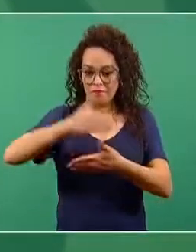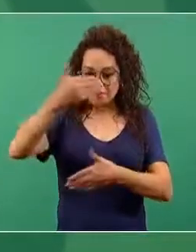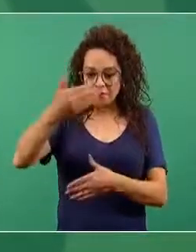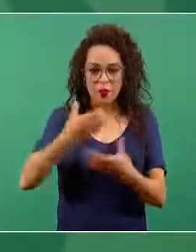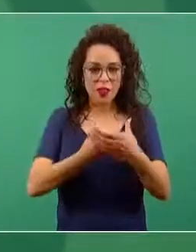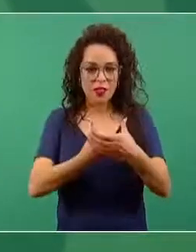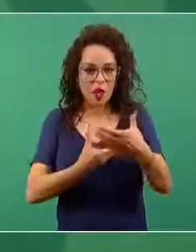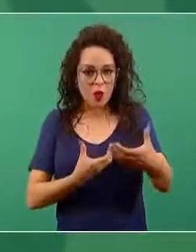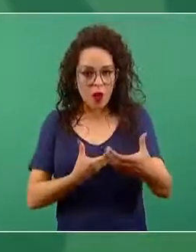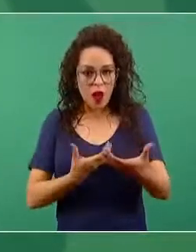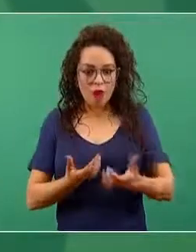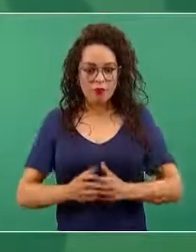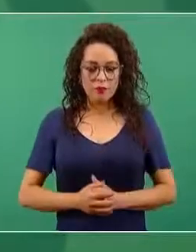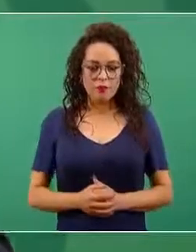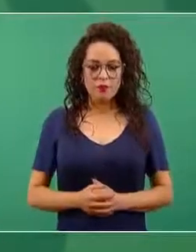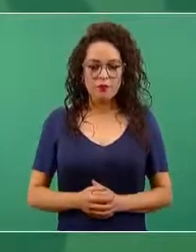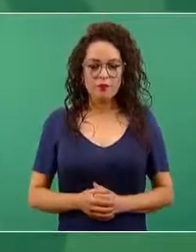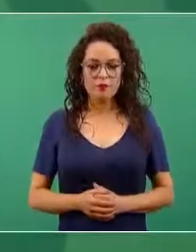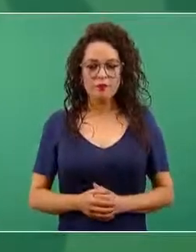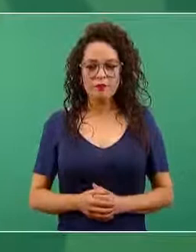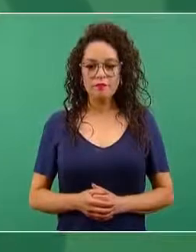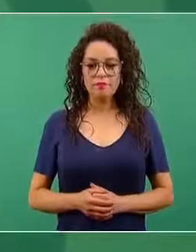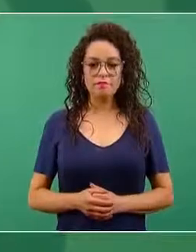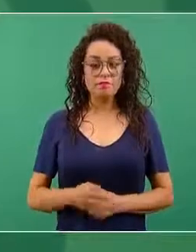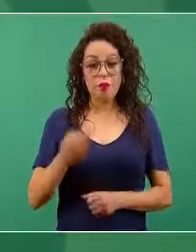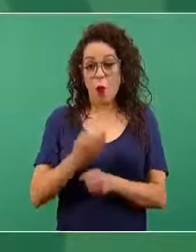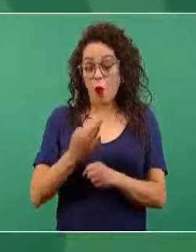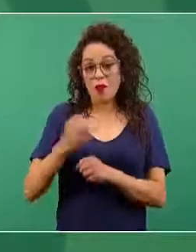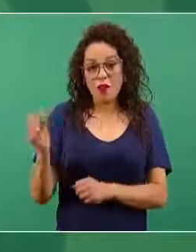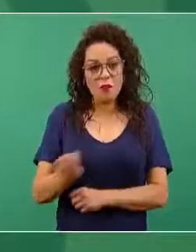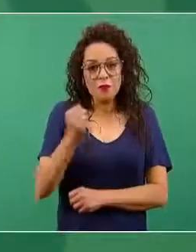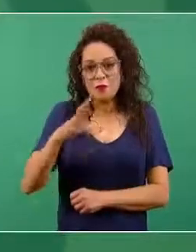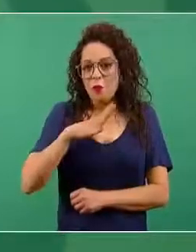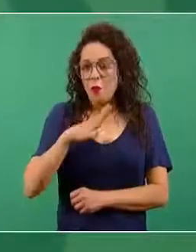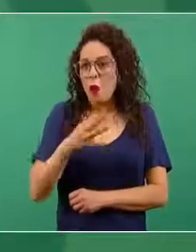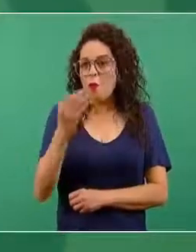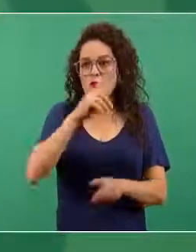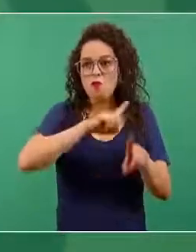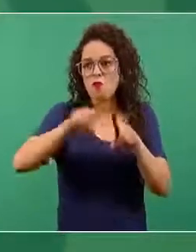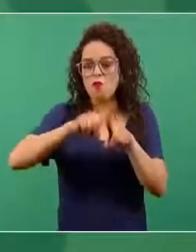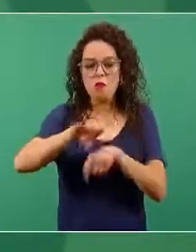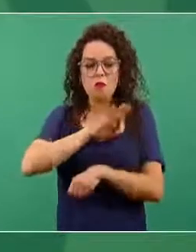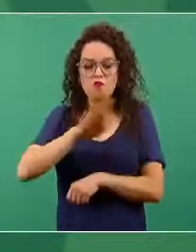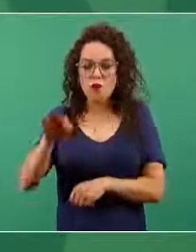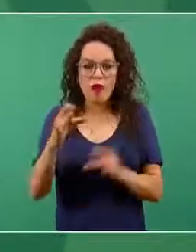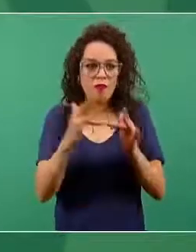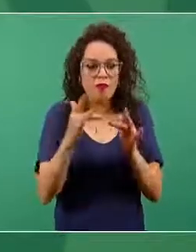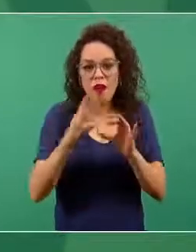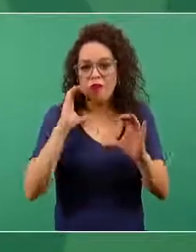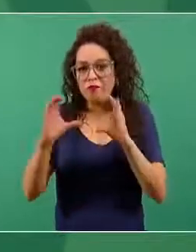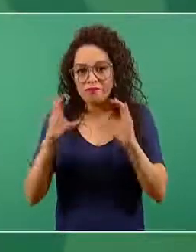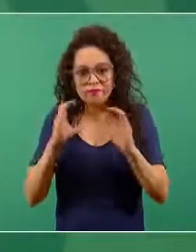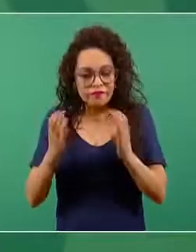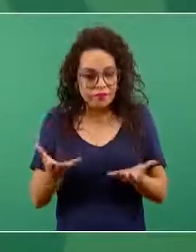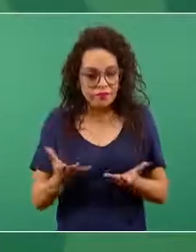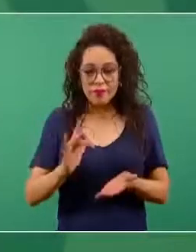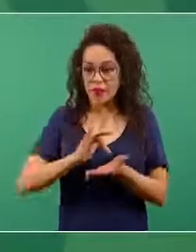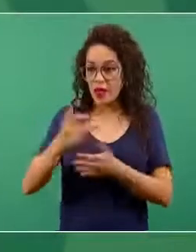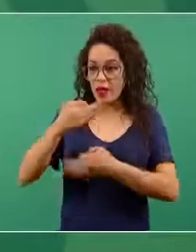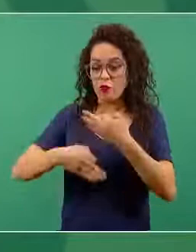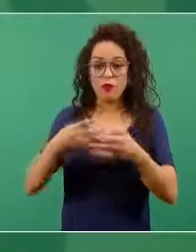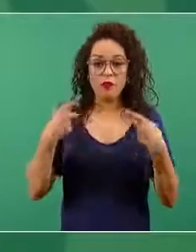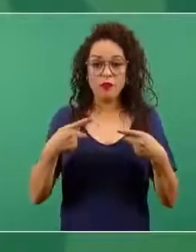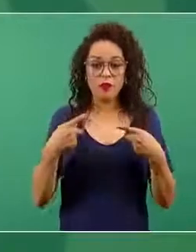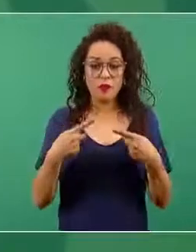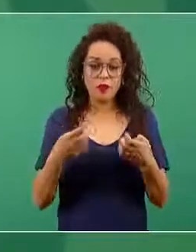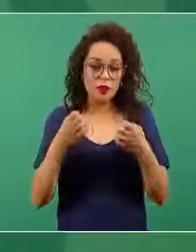celular. Afortunadamente hay muchas opciones de comunicarnos en estos días y muchas gracias a todas las personas que aquí